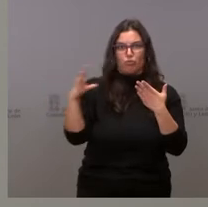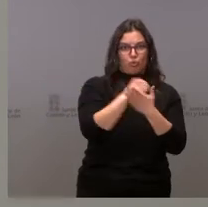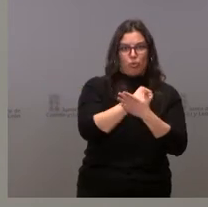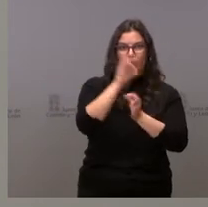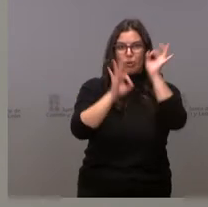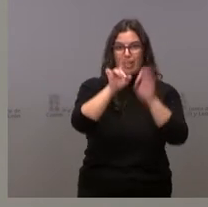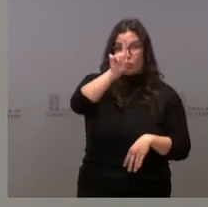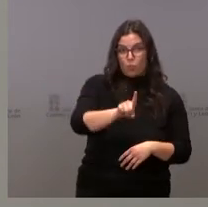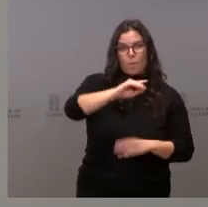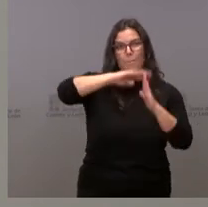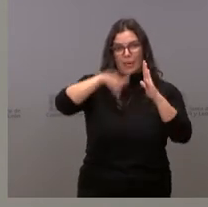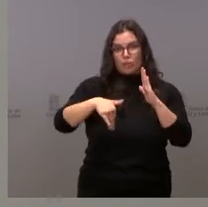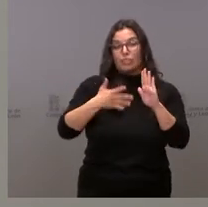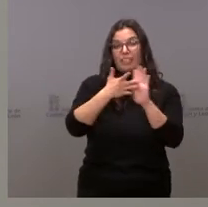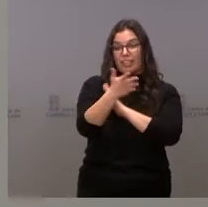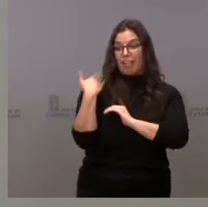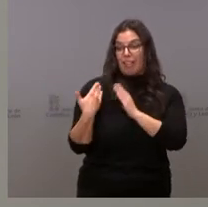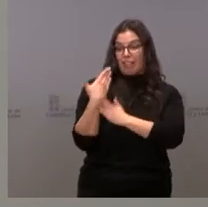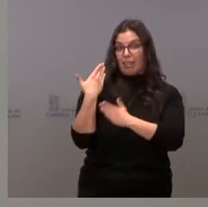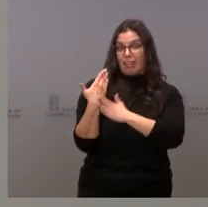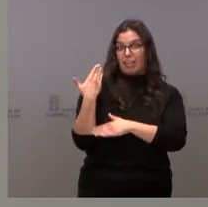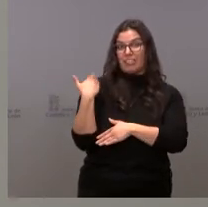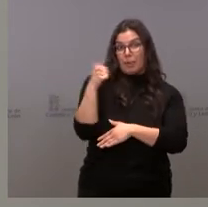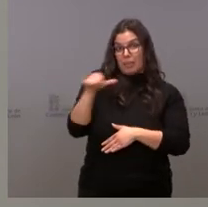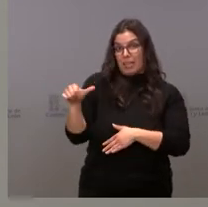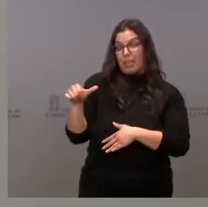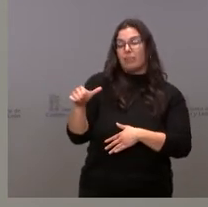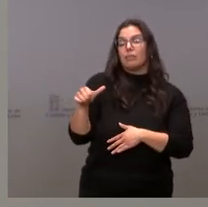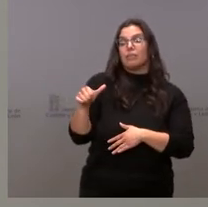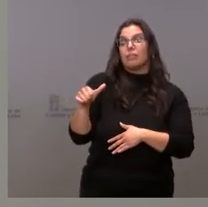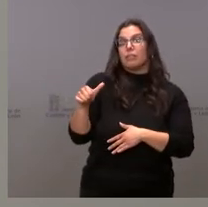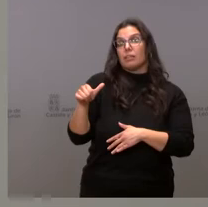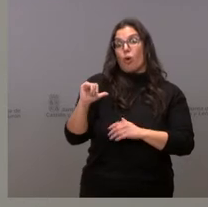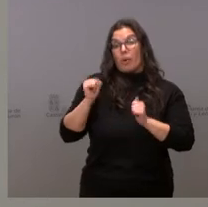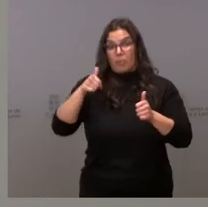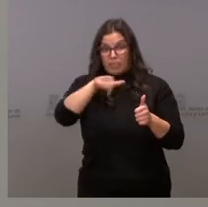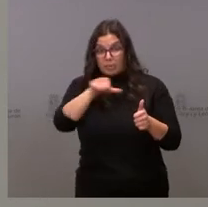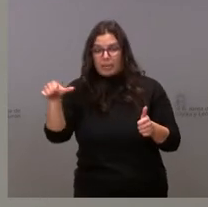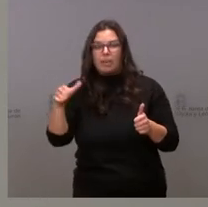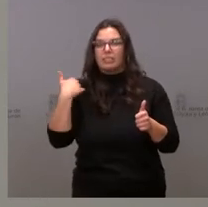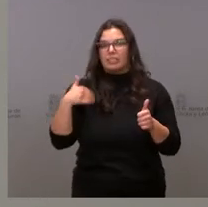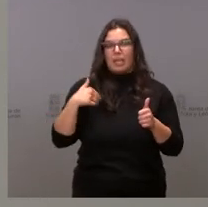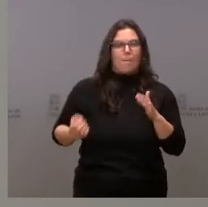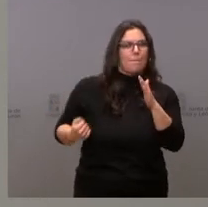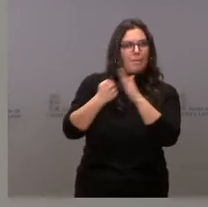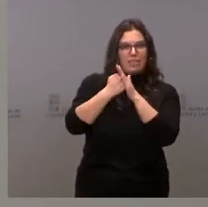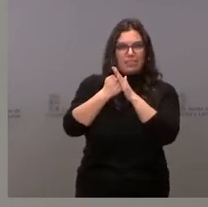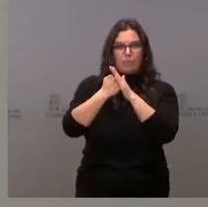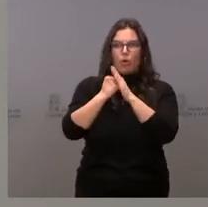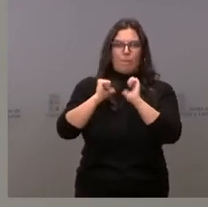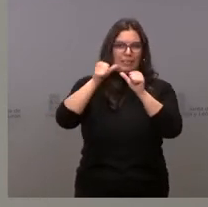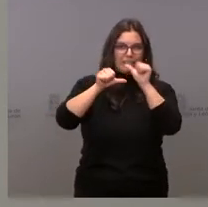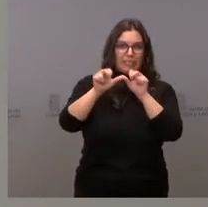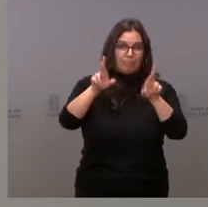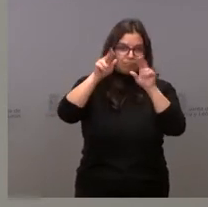el pico de casos en los últimos días de la semana pasada en los primeros de esta semana si bien hay que decir que es habitual